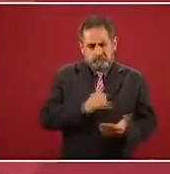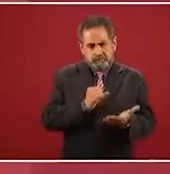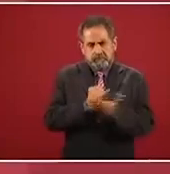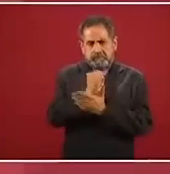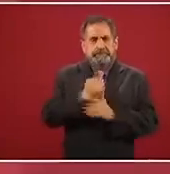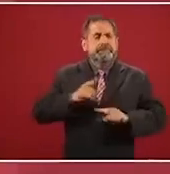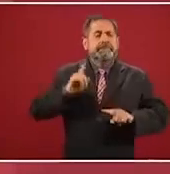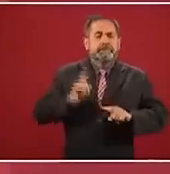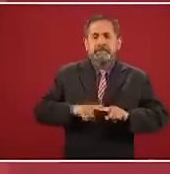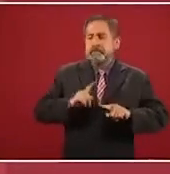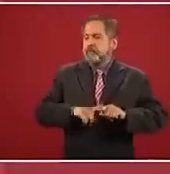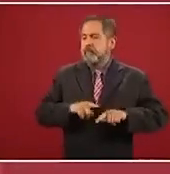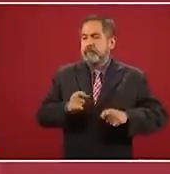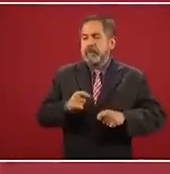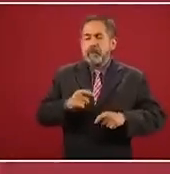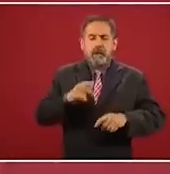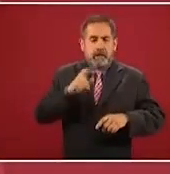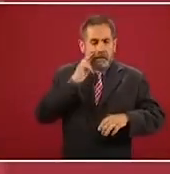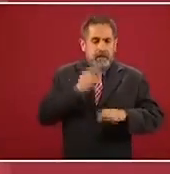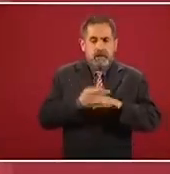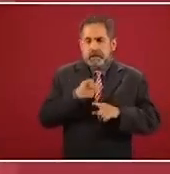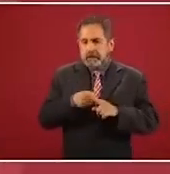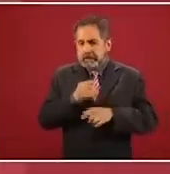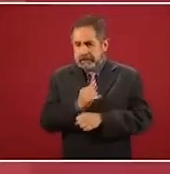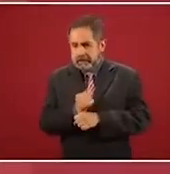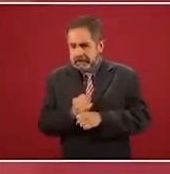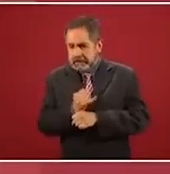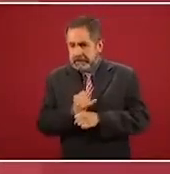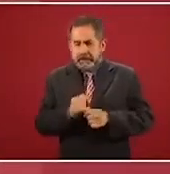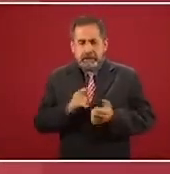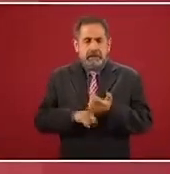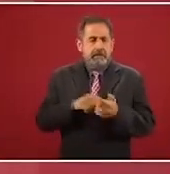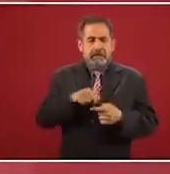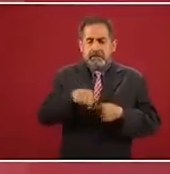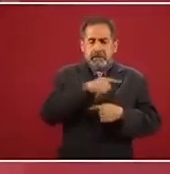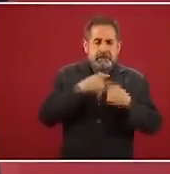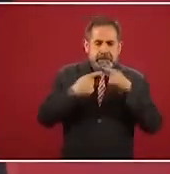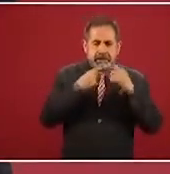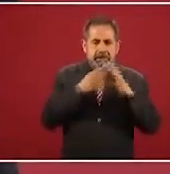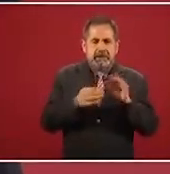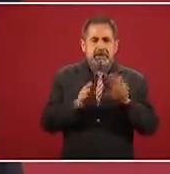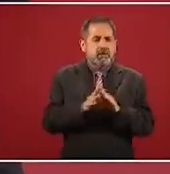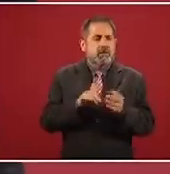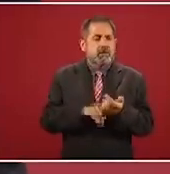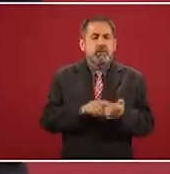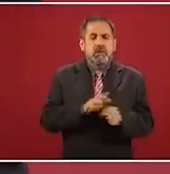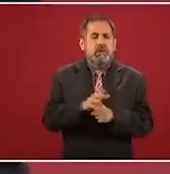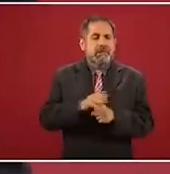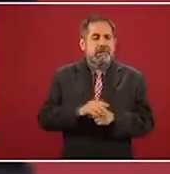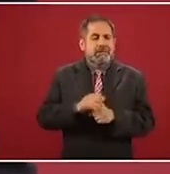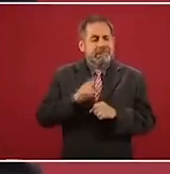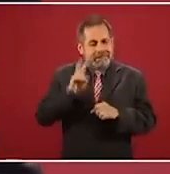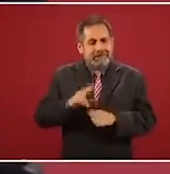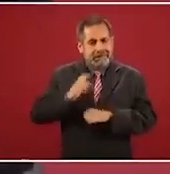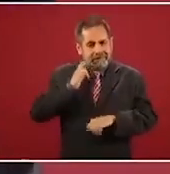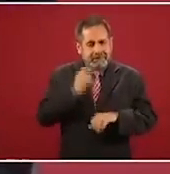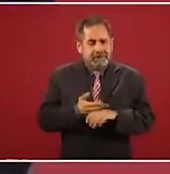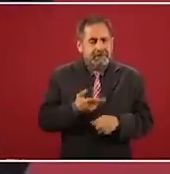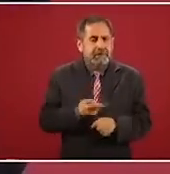quienes llevan a cabo la investigación, van a decidir lo que corresponde en estos